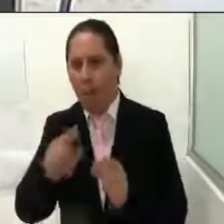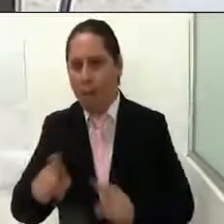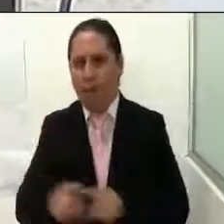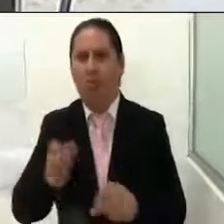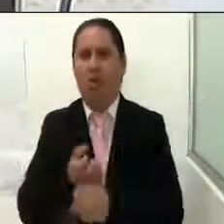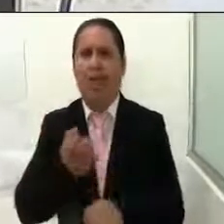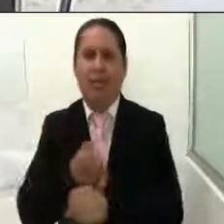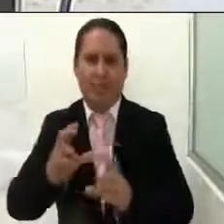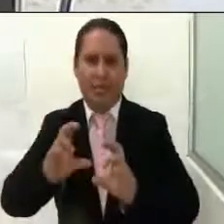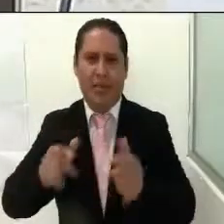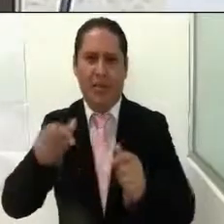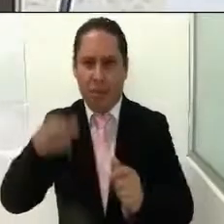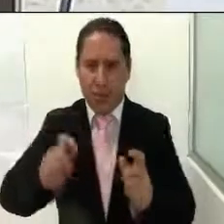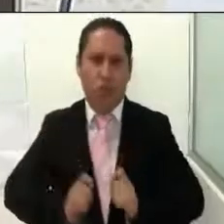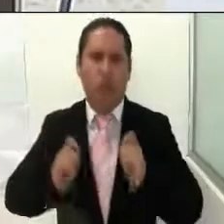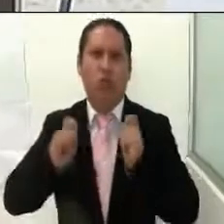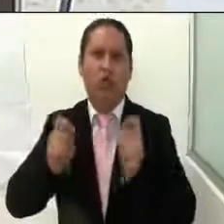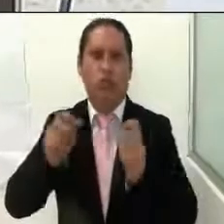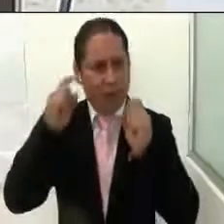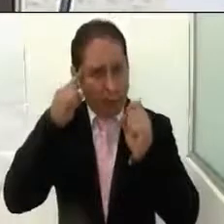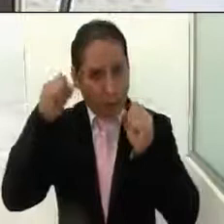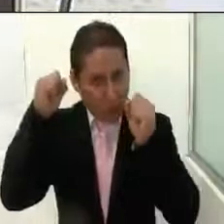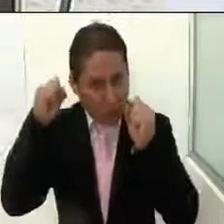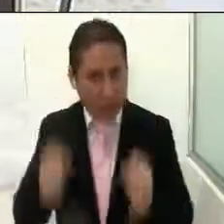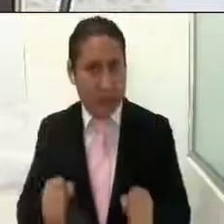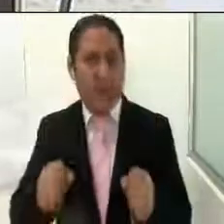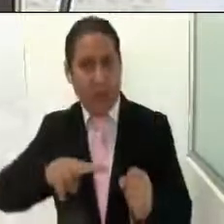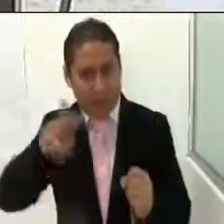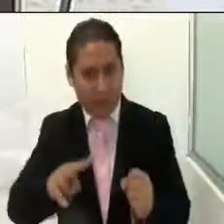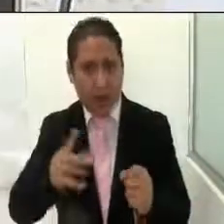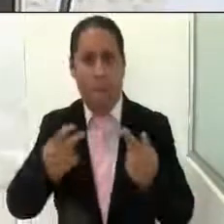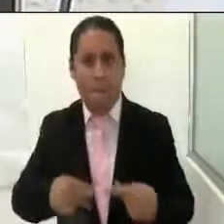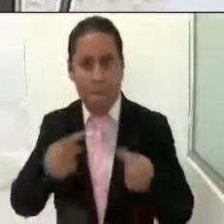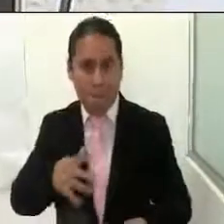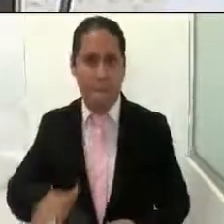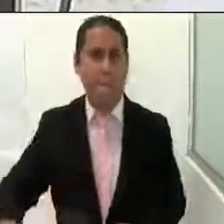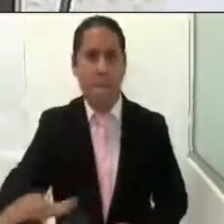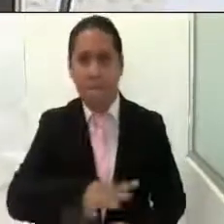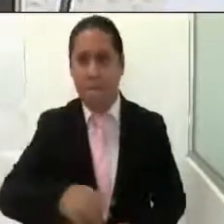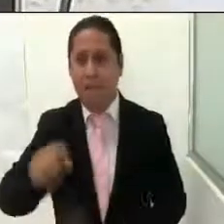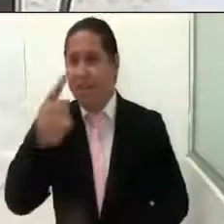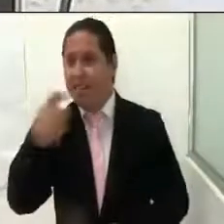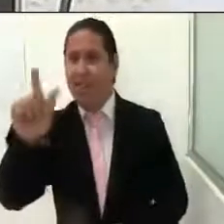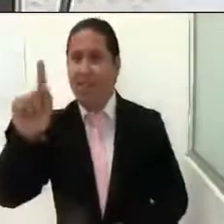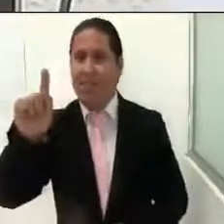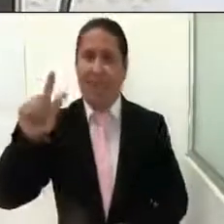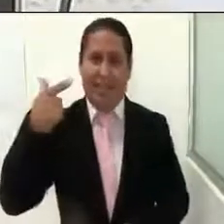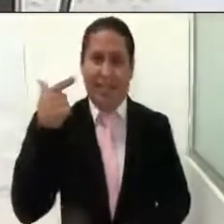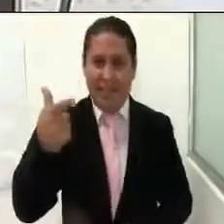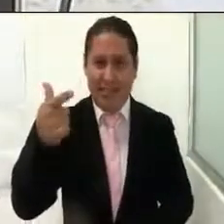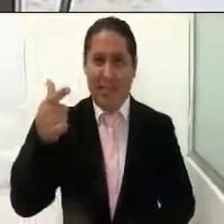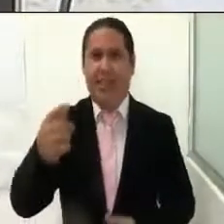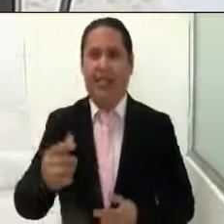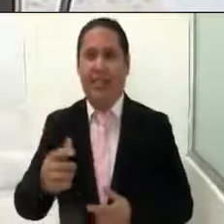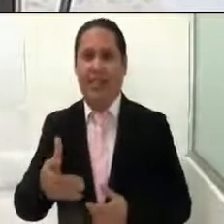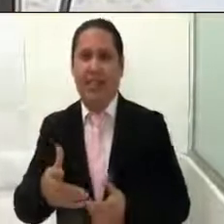civil que otorgan seguridad a las personas mediante las 177 oficialías del registro civil o en el